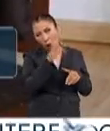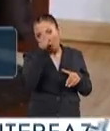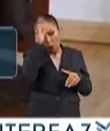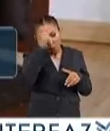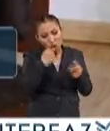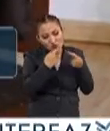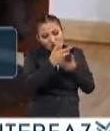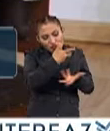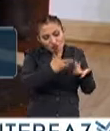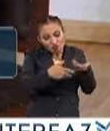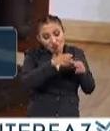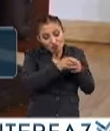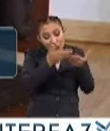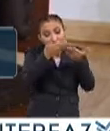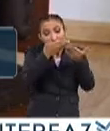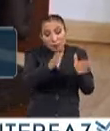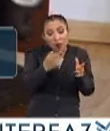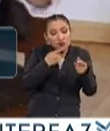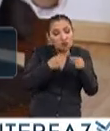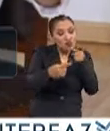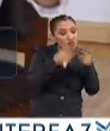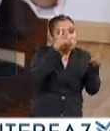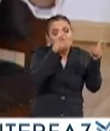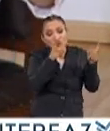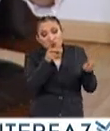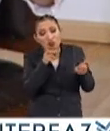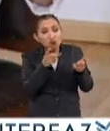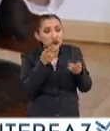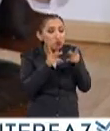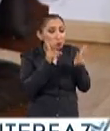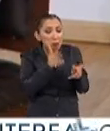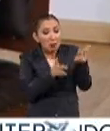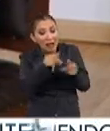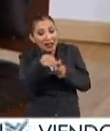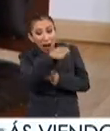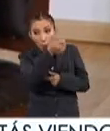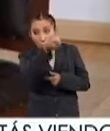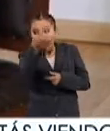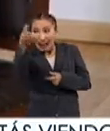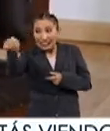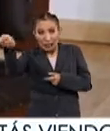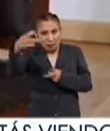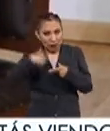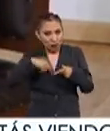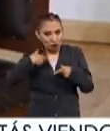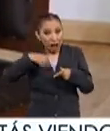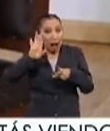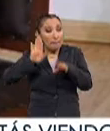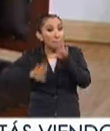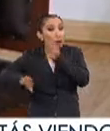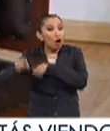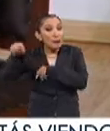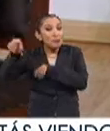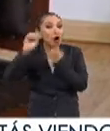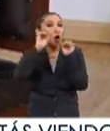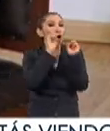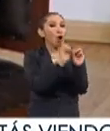consenso, y se abrió la discusión para que cualquier boliviano